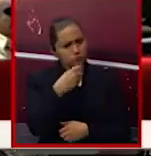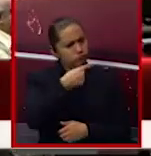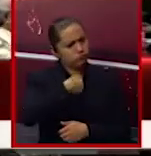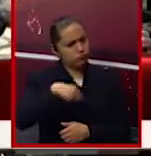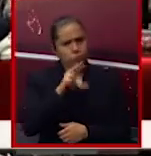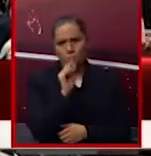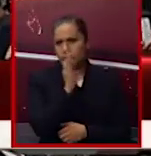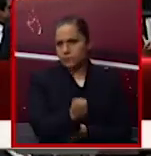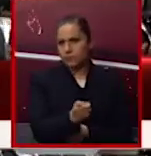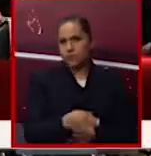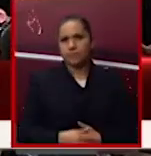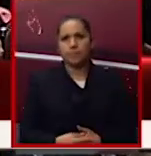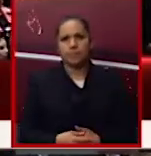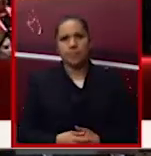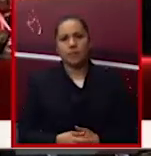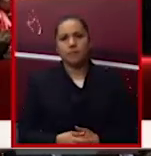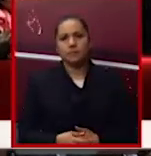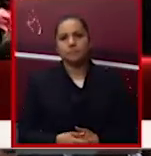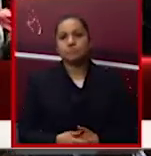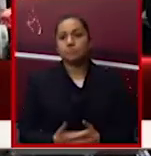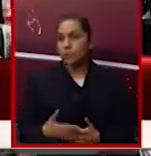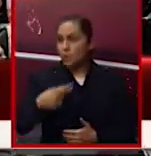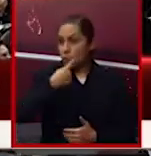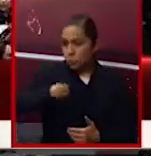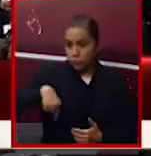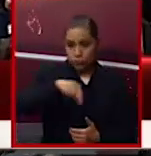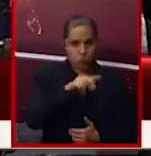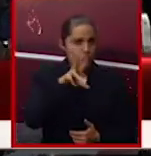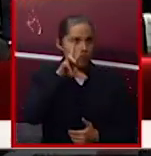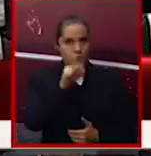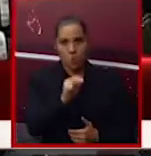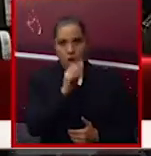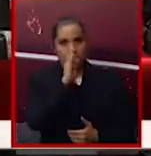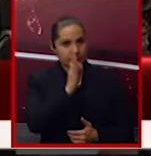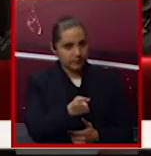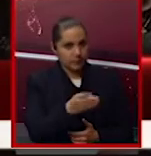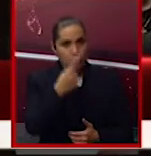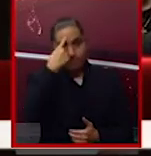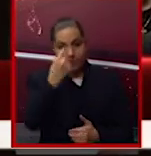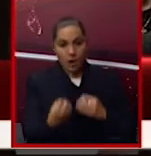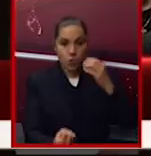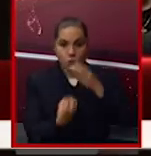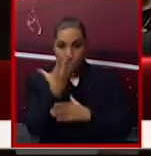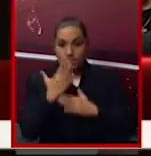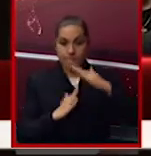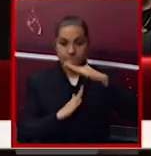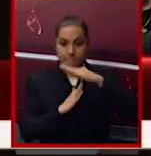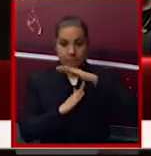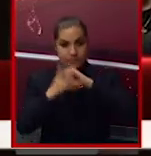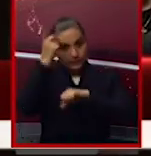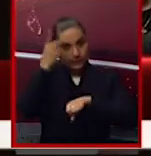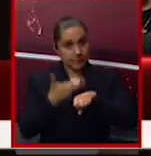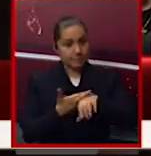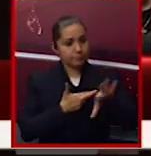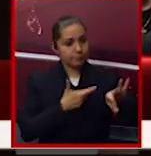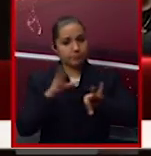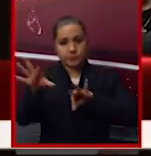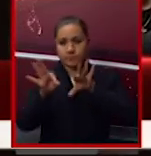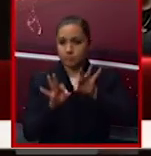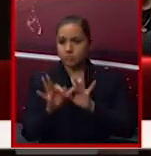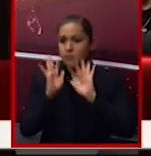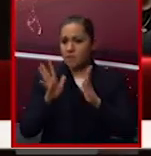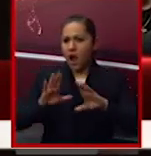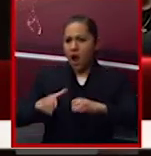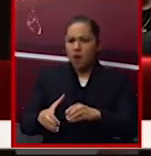No aceptaremos que se instale la nueva mesa directiva hasta que no se